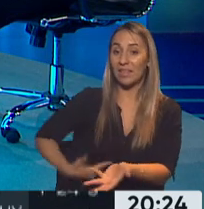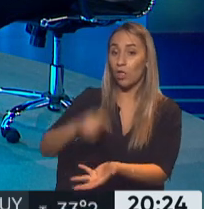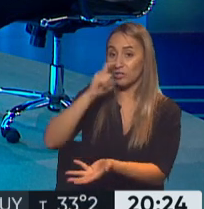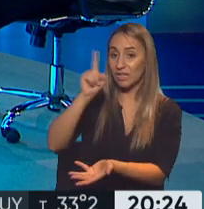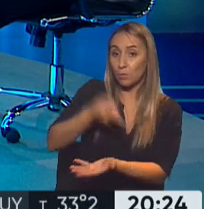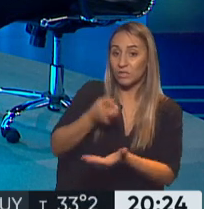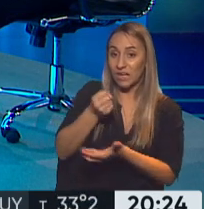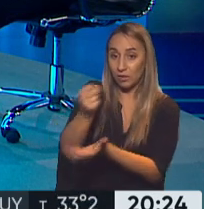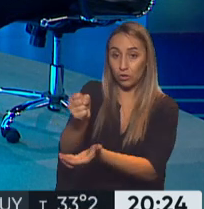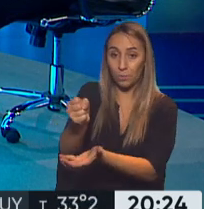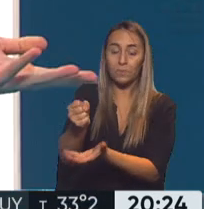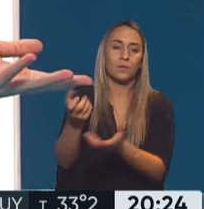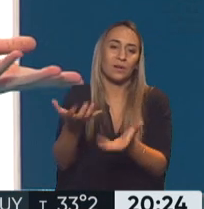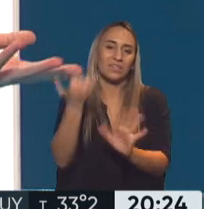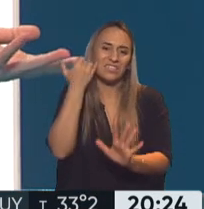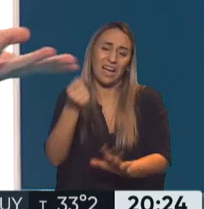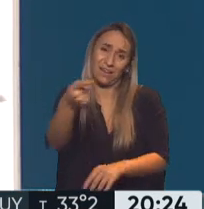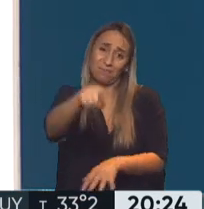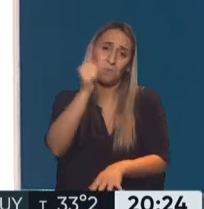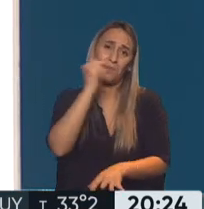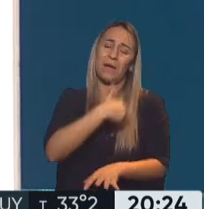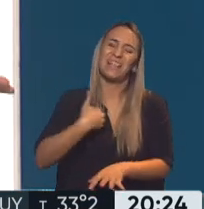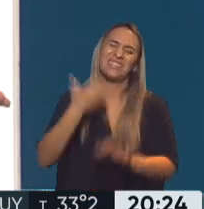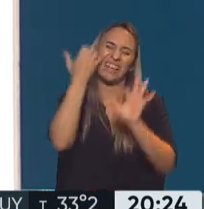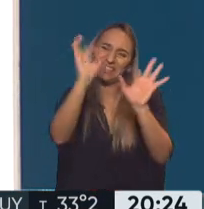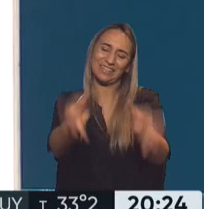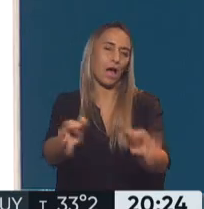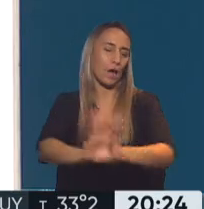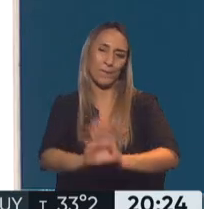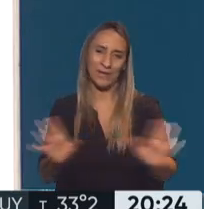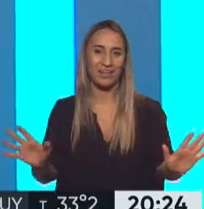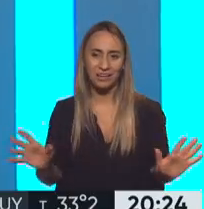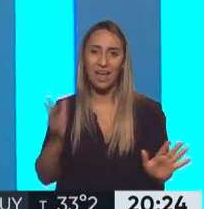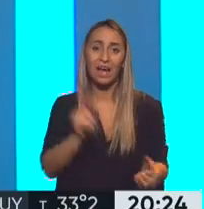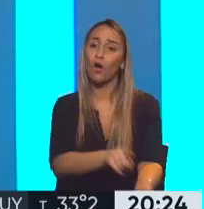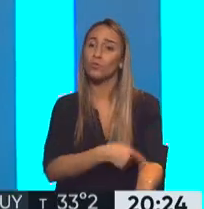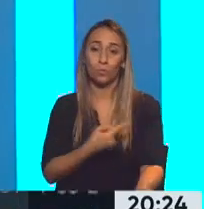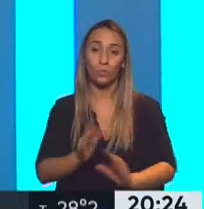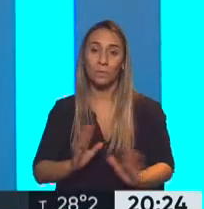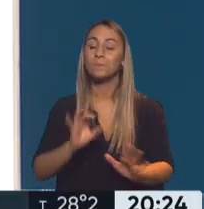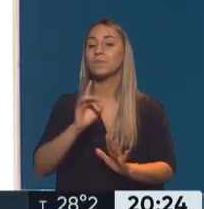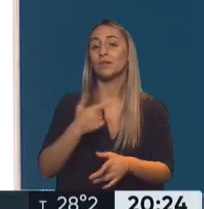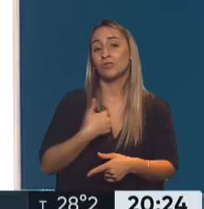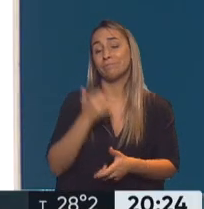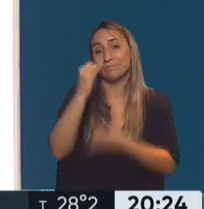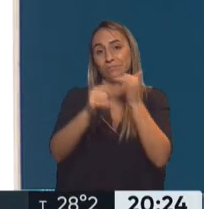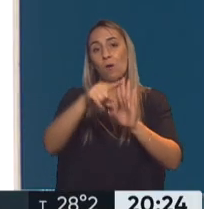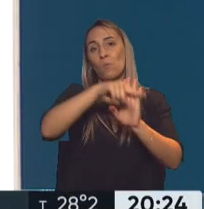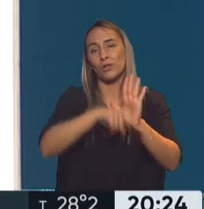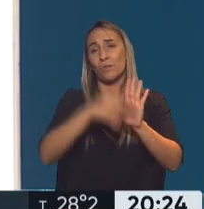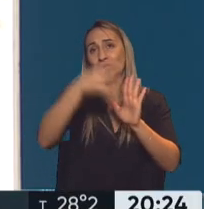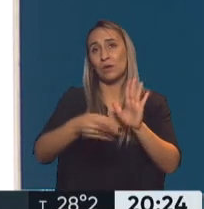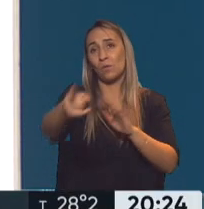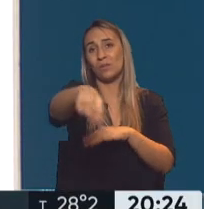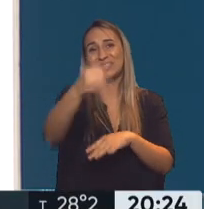por ciento bueno ya papis y mamis en este momento está la de veras está bien están acostumbradas solamente por protocolos de los comentó pero ya les de haber llegado